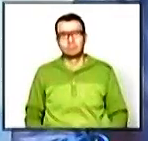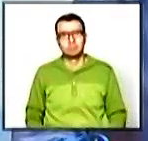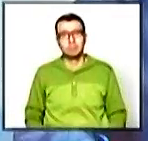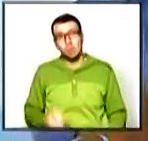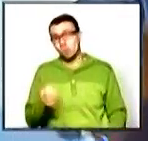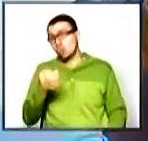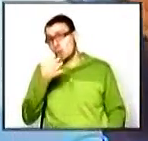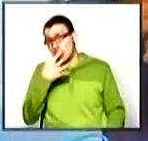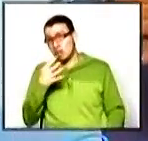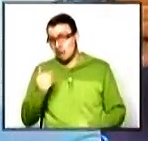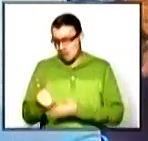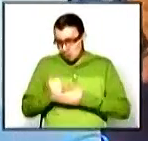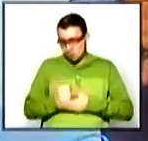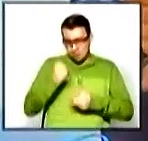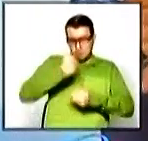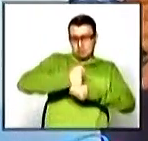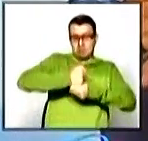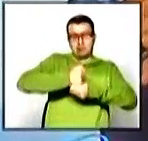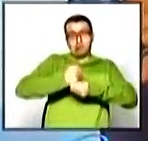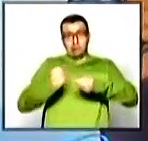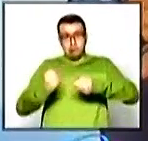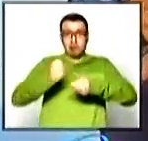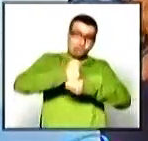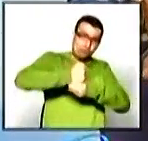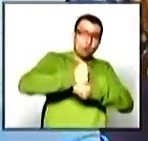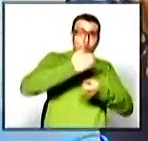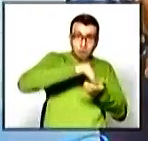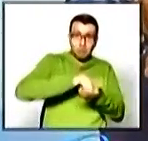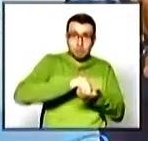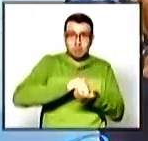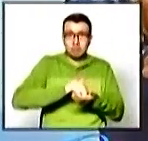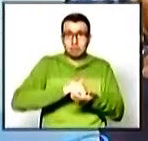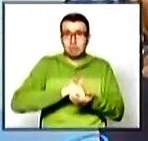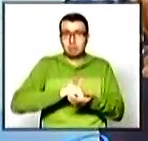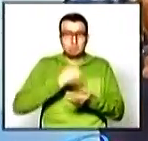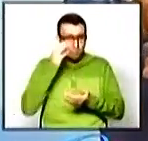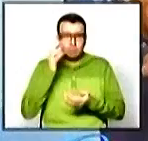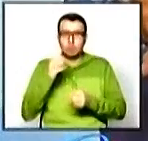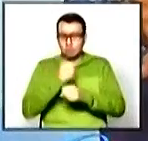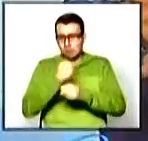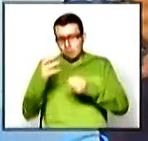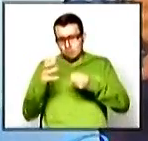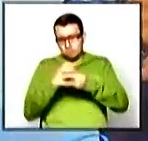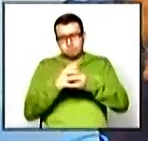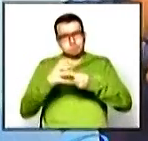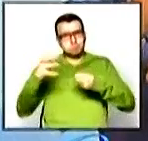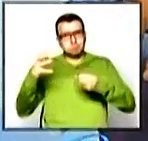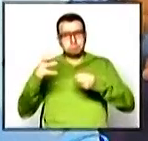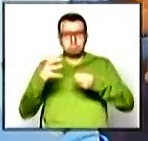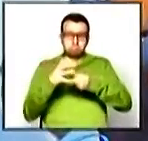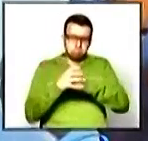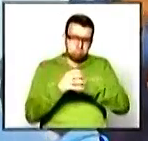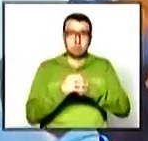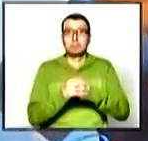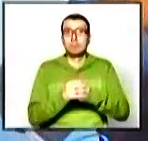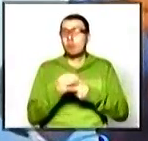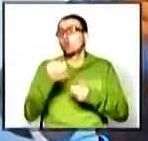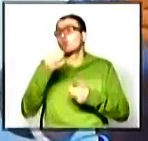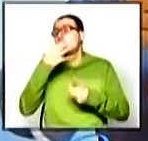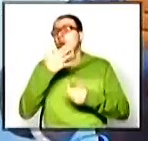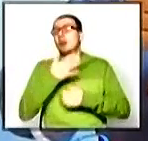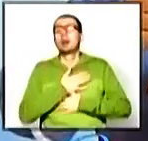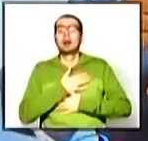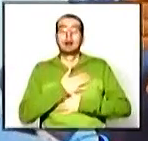medicamento corrija la posición de un hueso. Lo desinflamará, actuará como calmante, por eso se llama calmante,